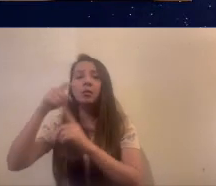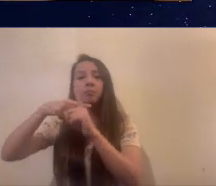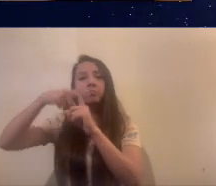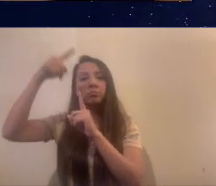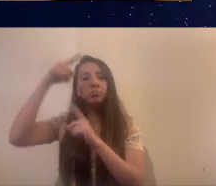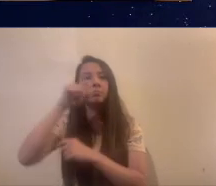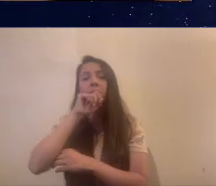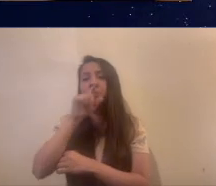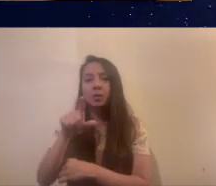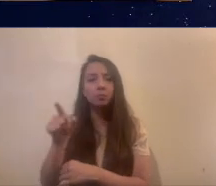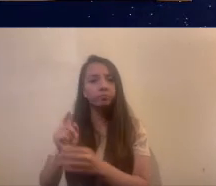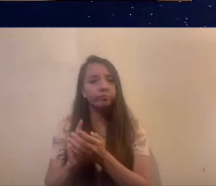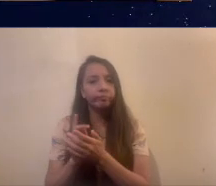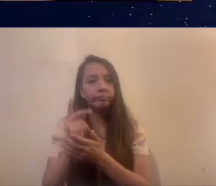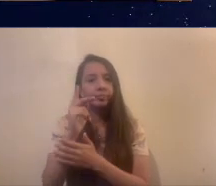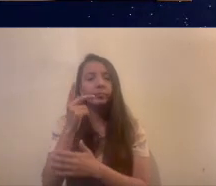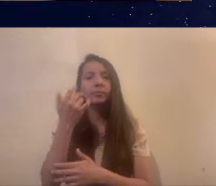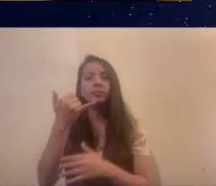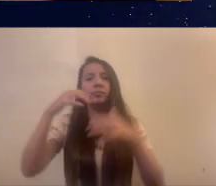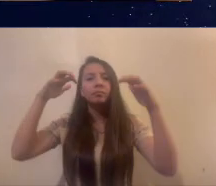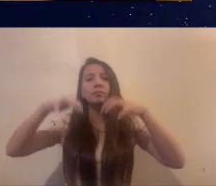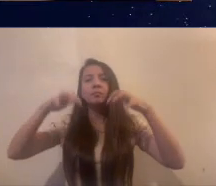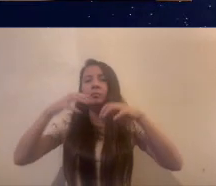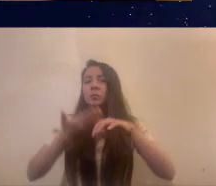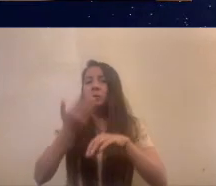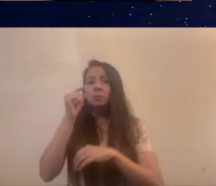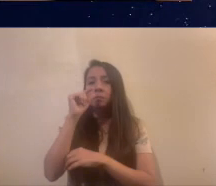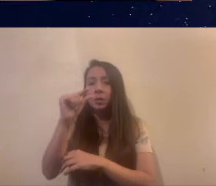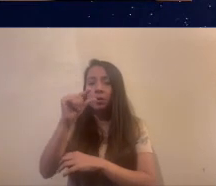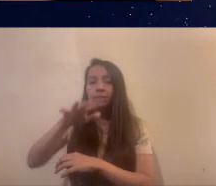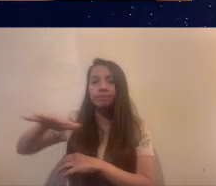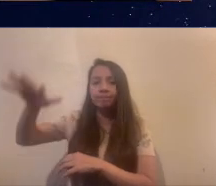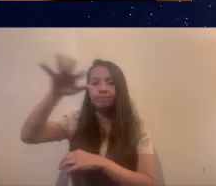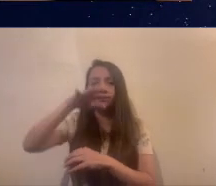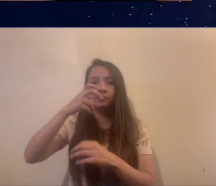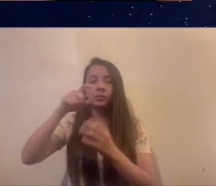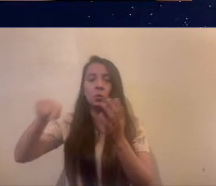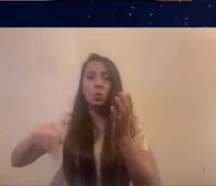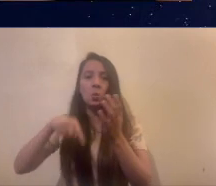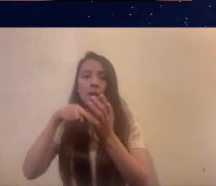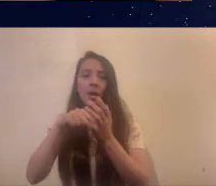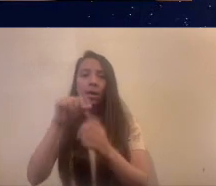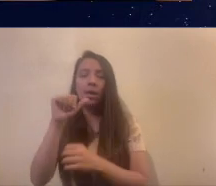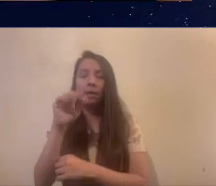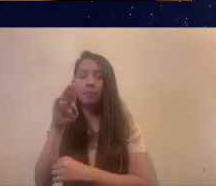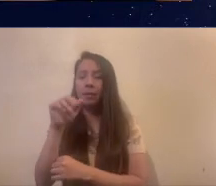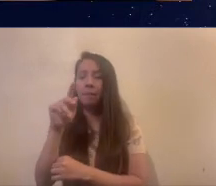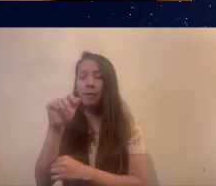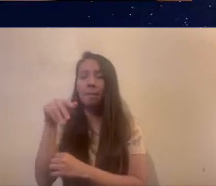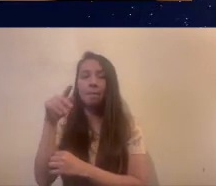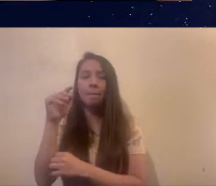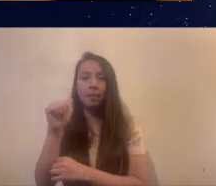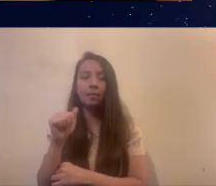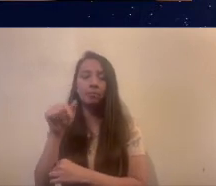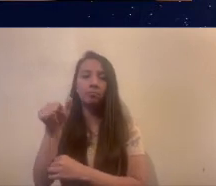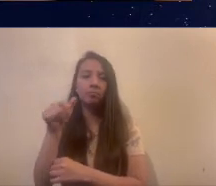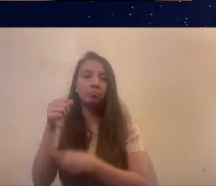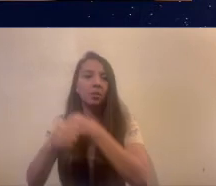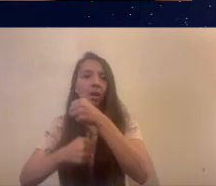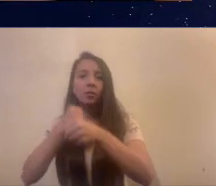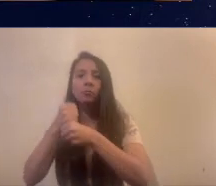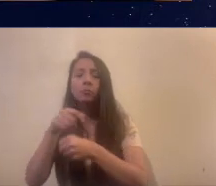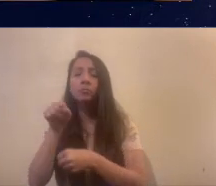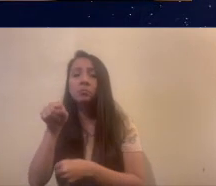grados centígrados, y con muy bajas precipitaciones. En la zona de la región esta de Abra Pampa hay años en